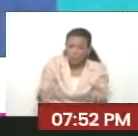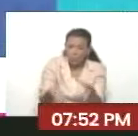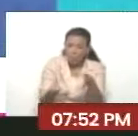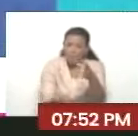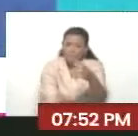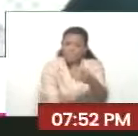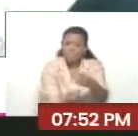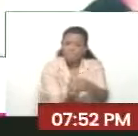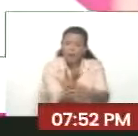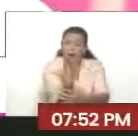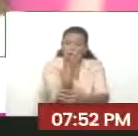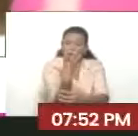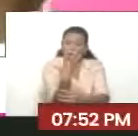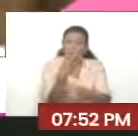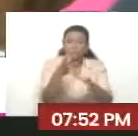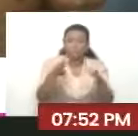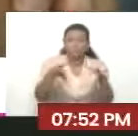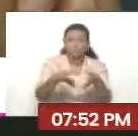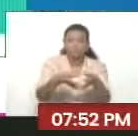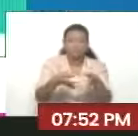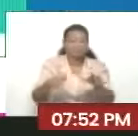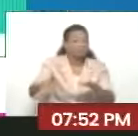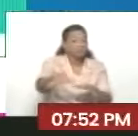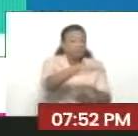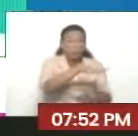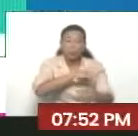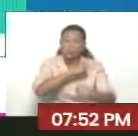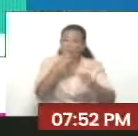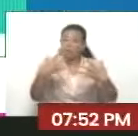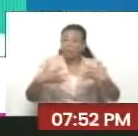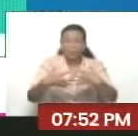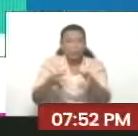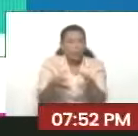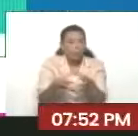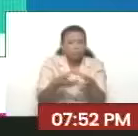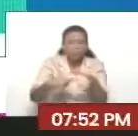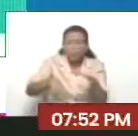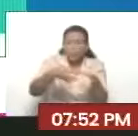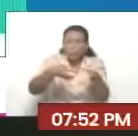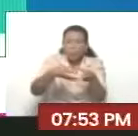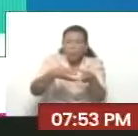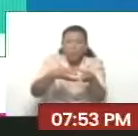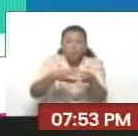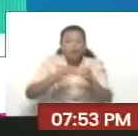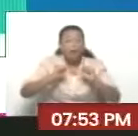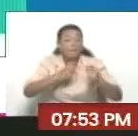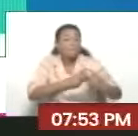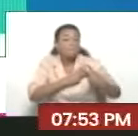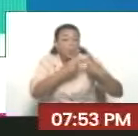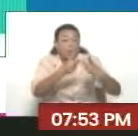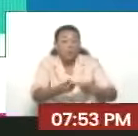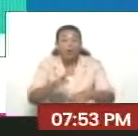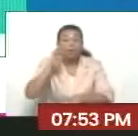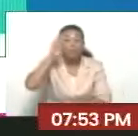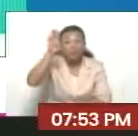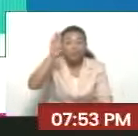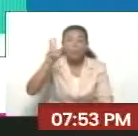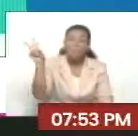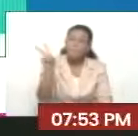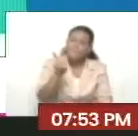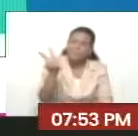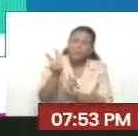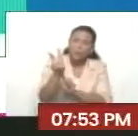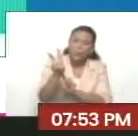une en un solo esfuerzo, en una sola voluntad del gran voluntariado del futuro de